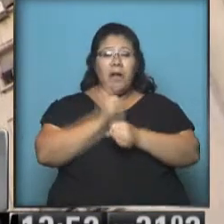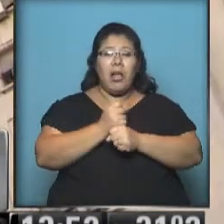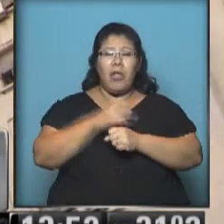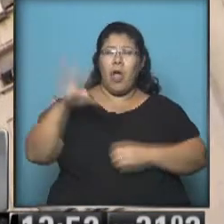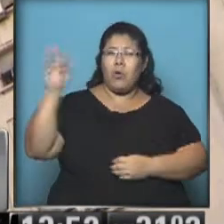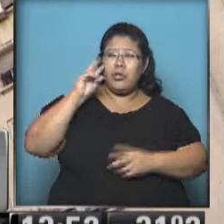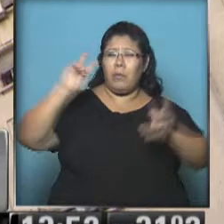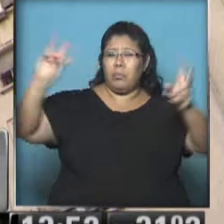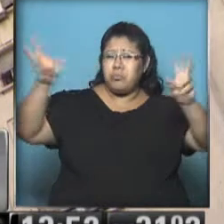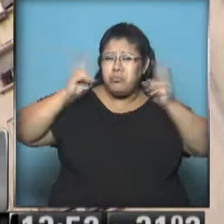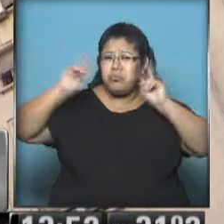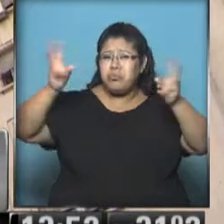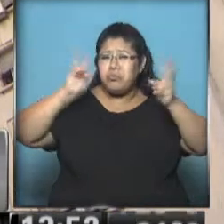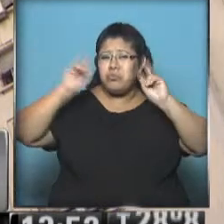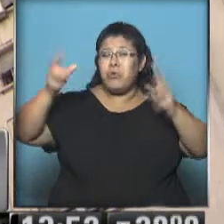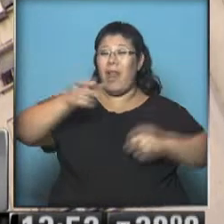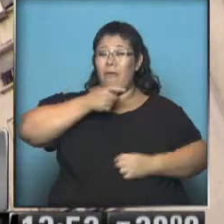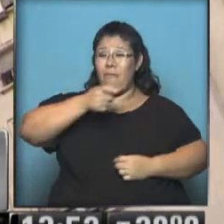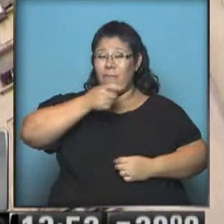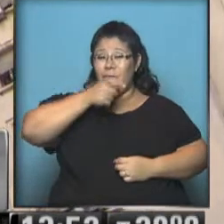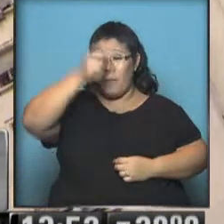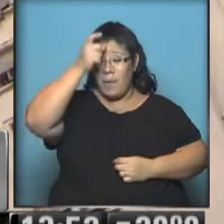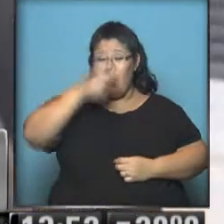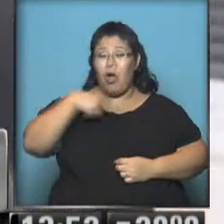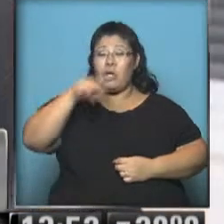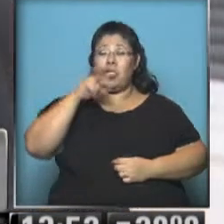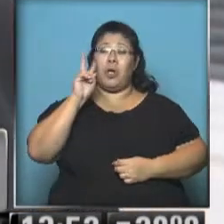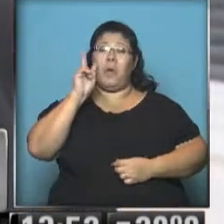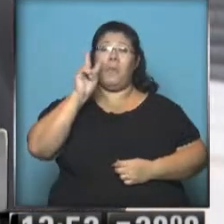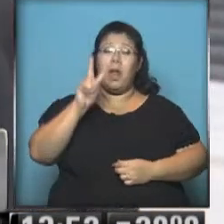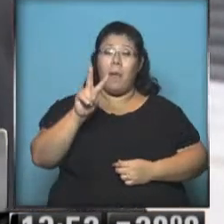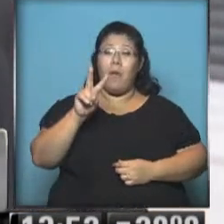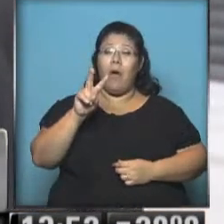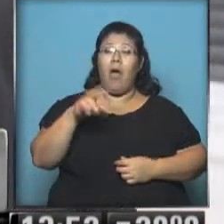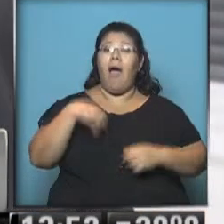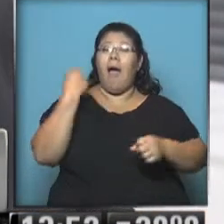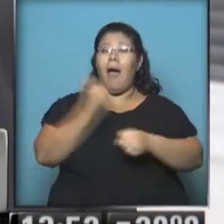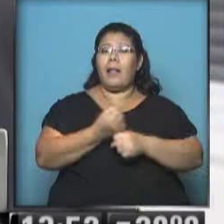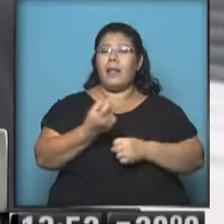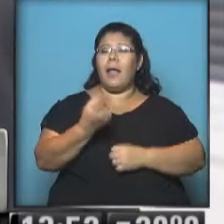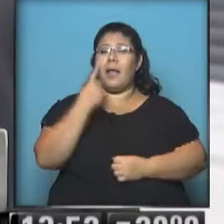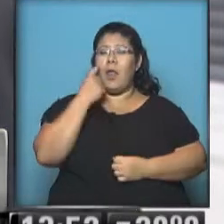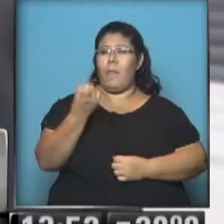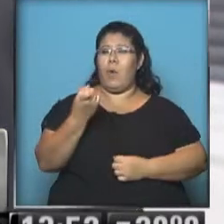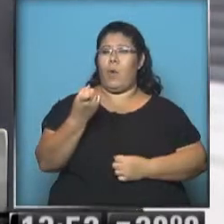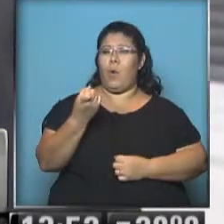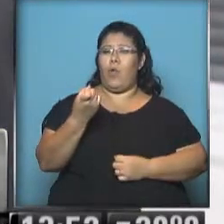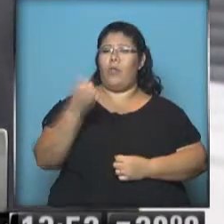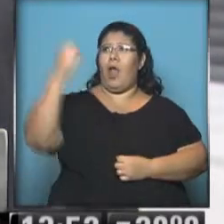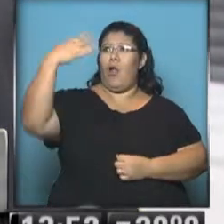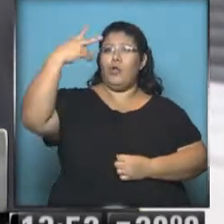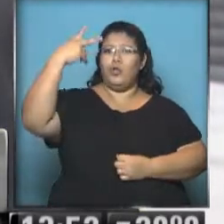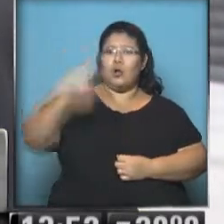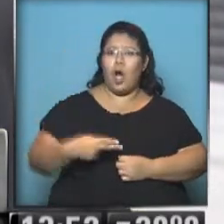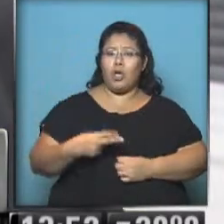las sirenas de los bomberos. Nos empezamos a asomar a ver qué pasaba, hasta que en un momento determinado se cortó la luz en todo el